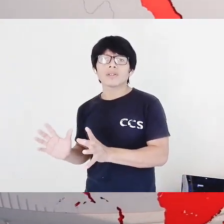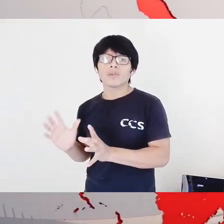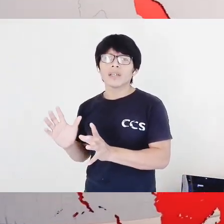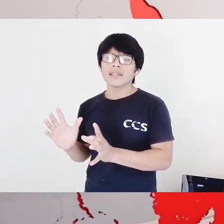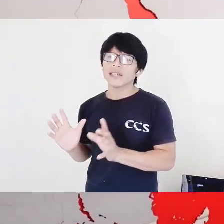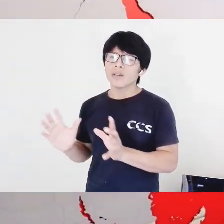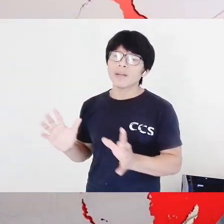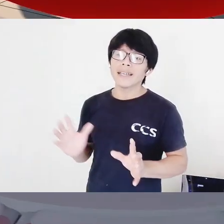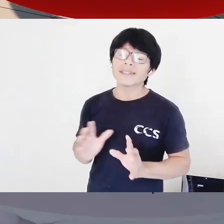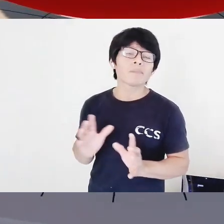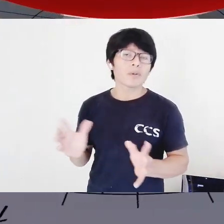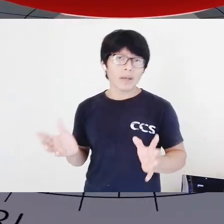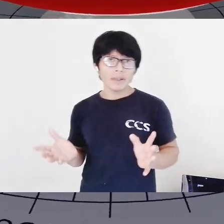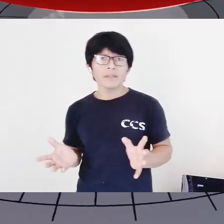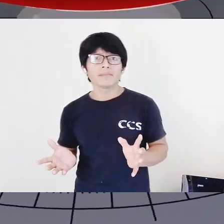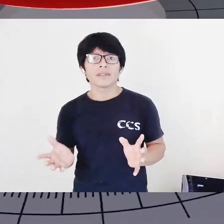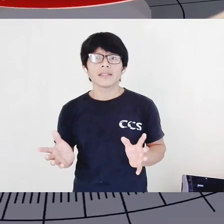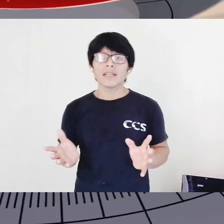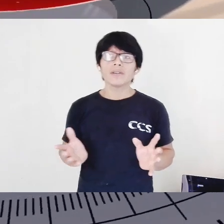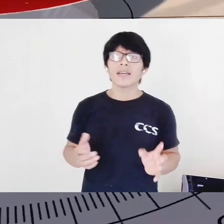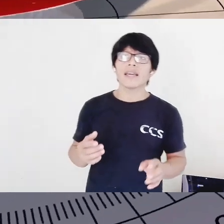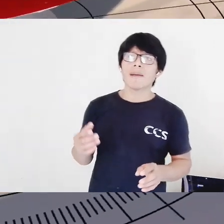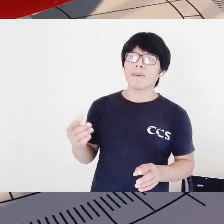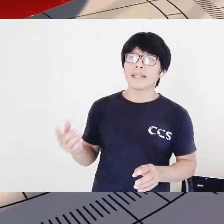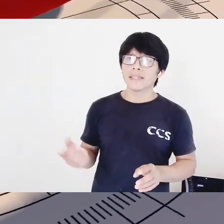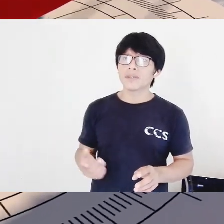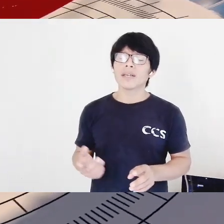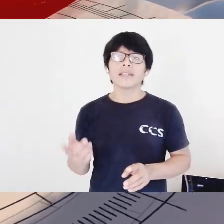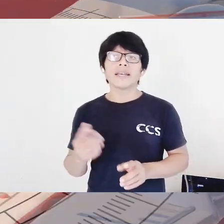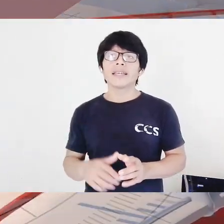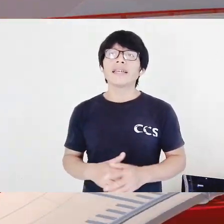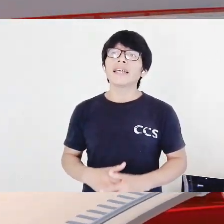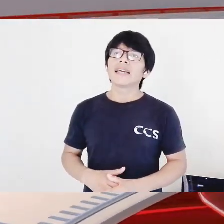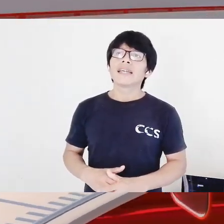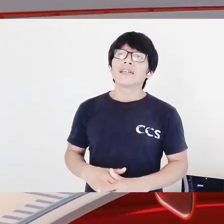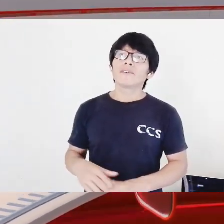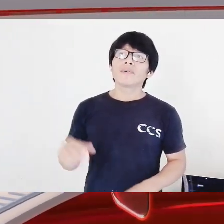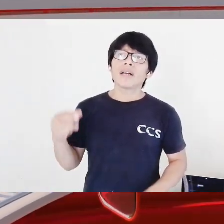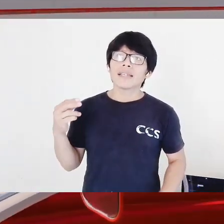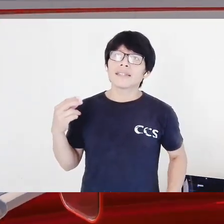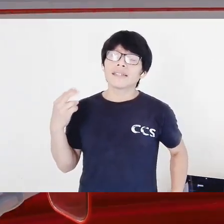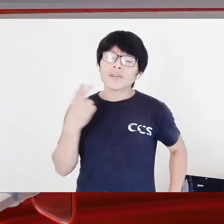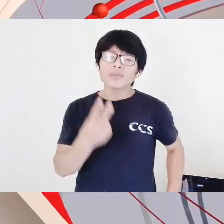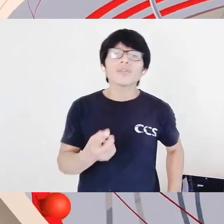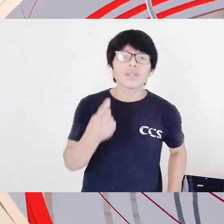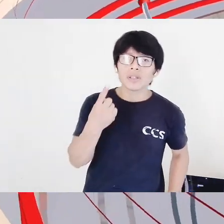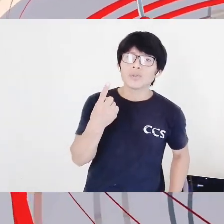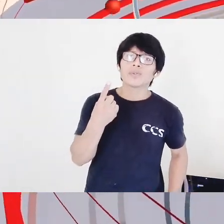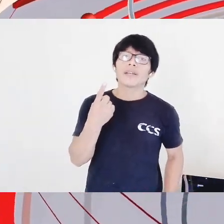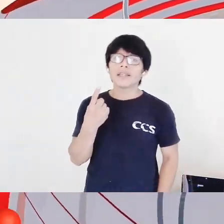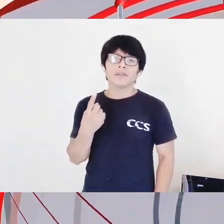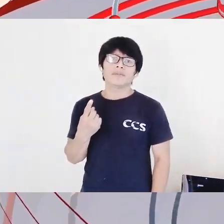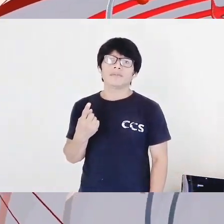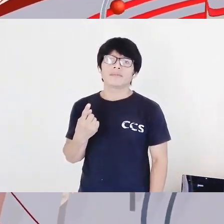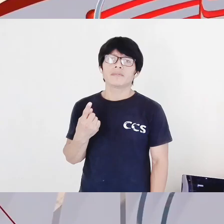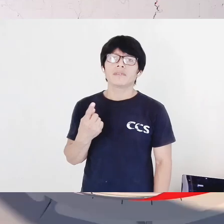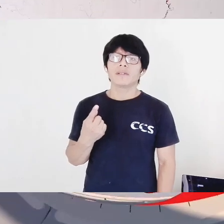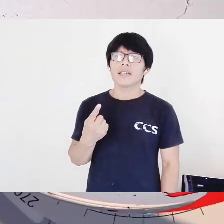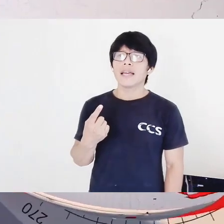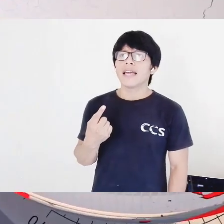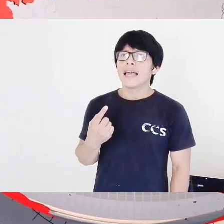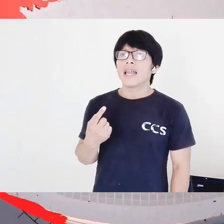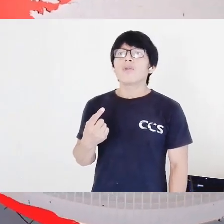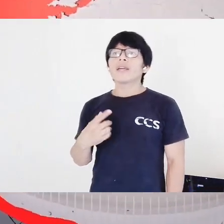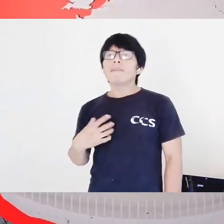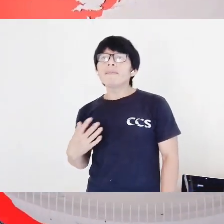los ciudadanos estadounidenses, que el cual es reprobable, en serio, que aparecieron el día de ayer y fueron asesinados dos y uno herido.